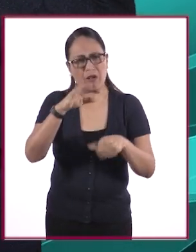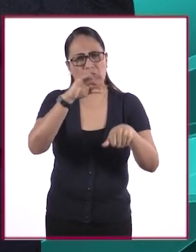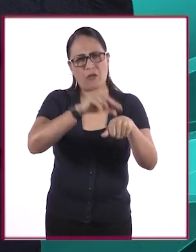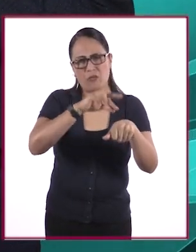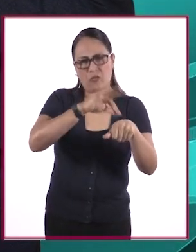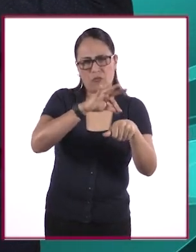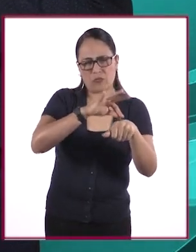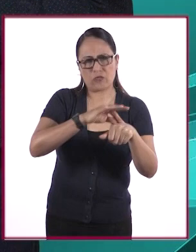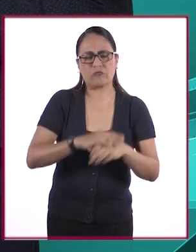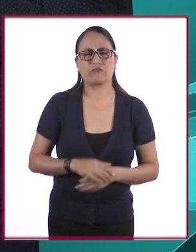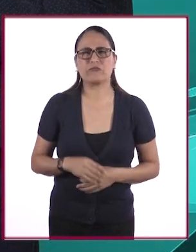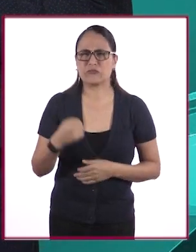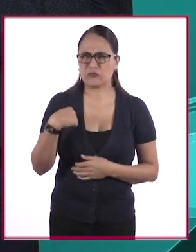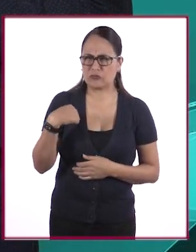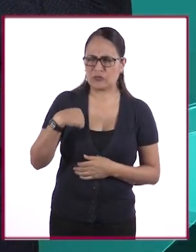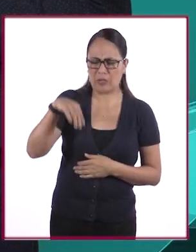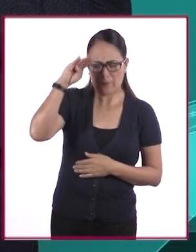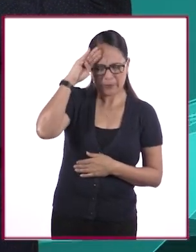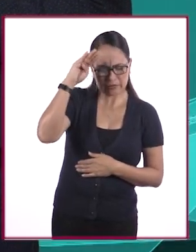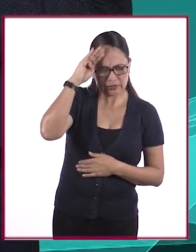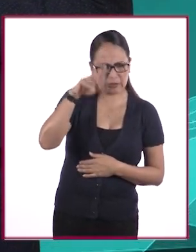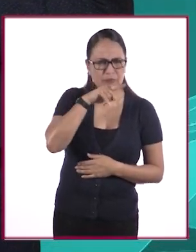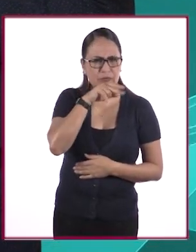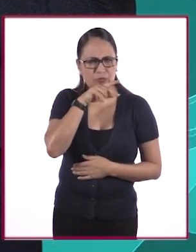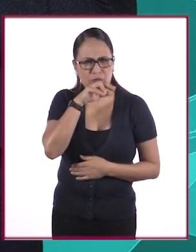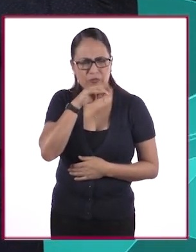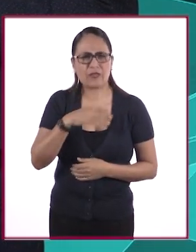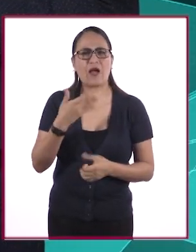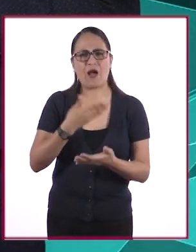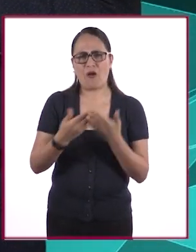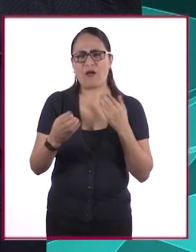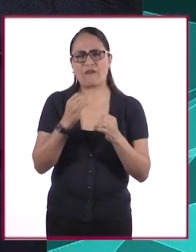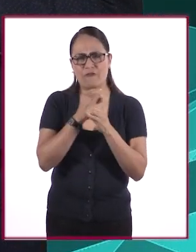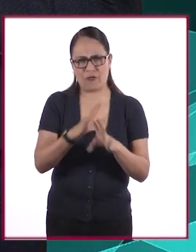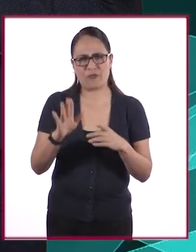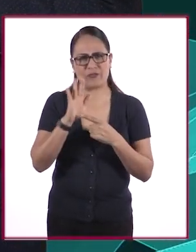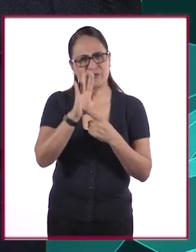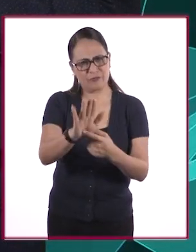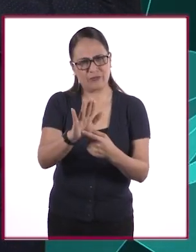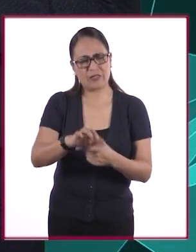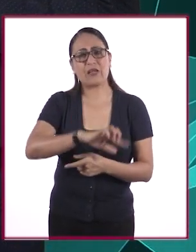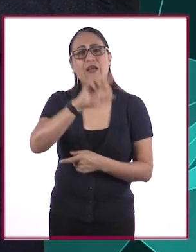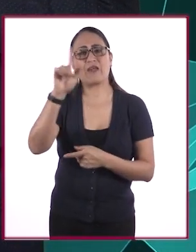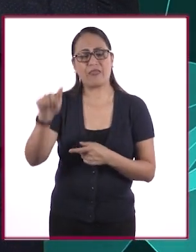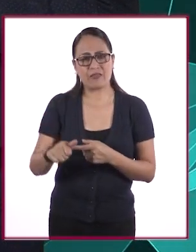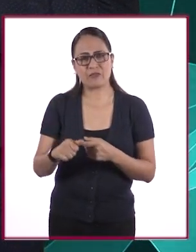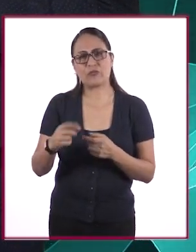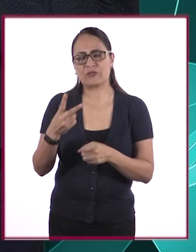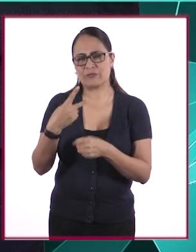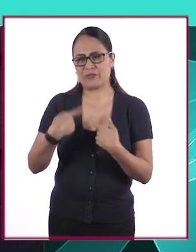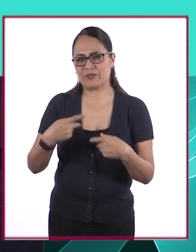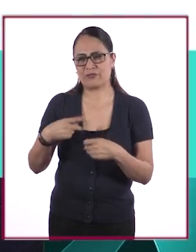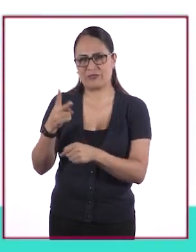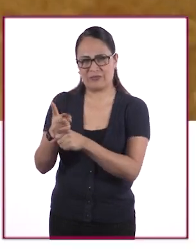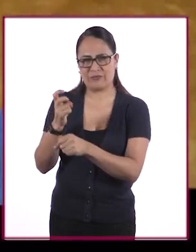médicas. Ya me dejaste preocupada. Mejor vamos con la siguiente información digital para después dar paso a nuestro